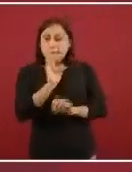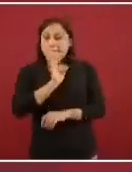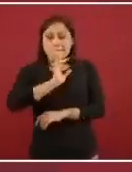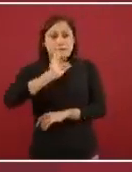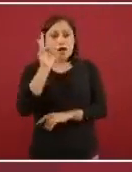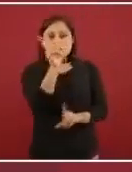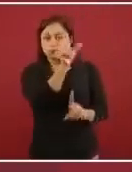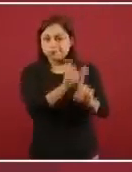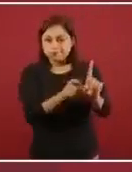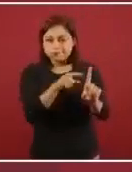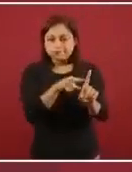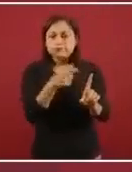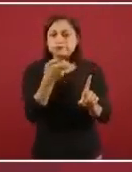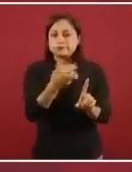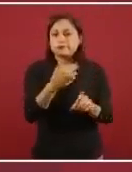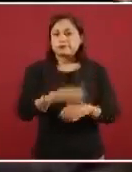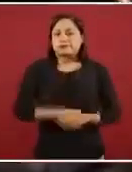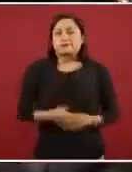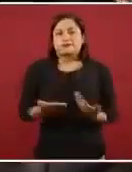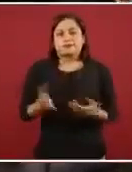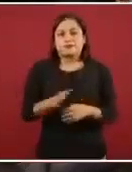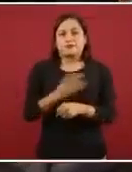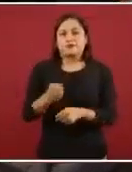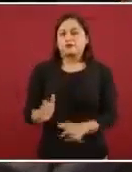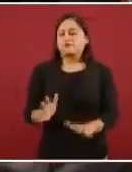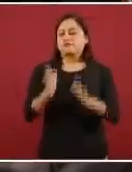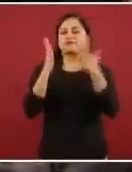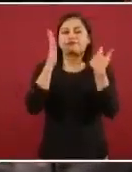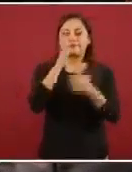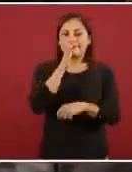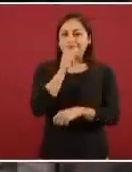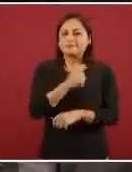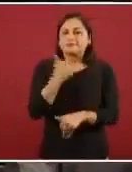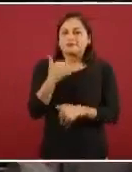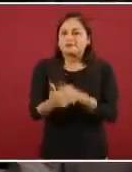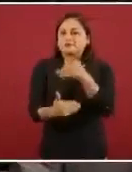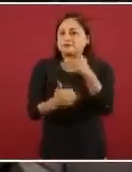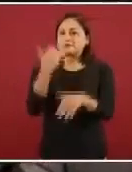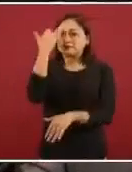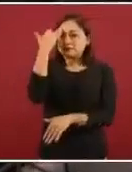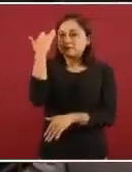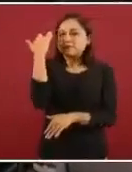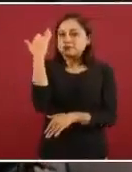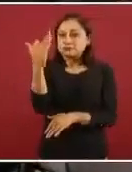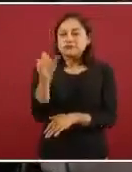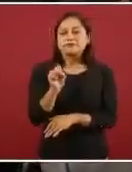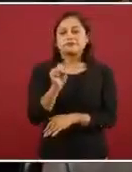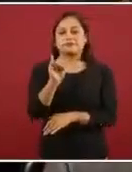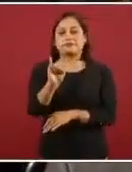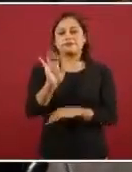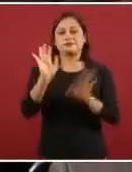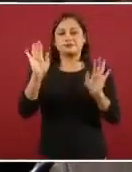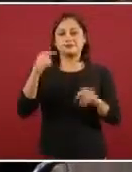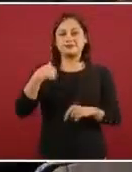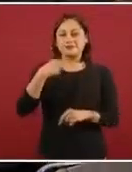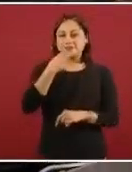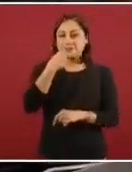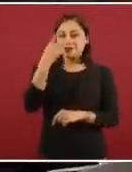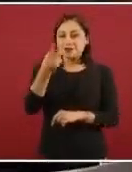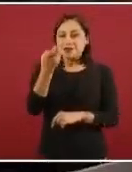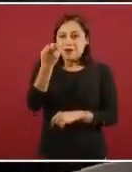Entonces, esto lleva tiempo. Les diría que ni siquiera es un problema de falta de